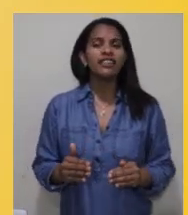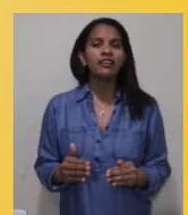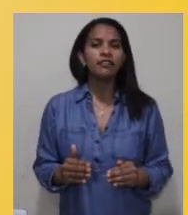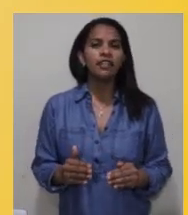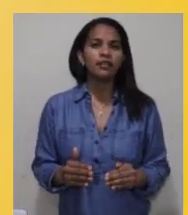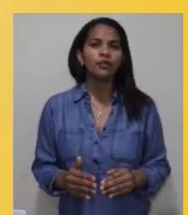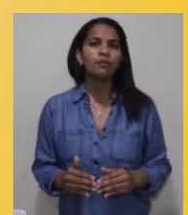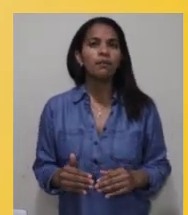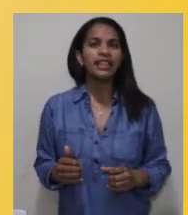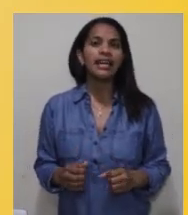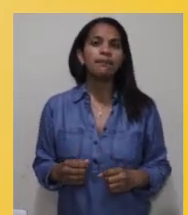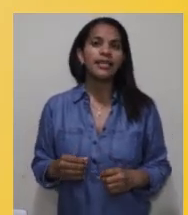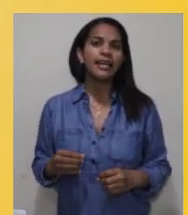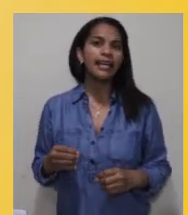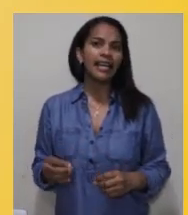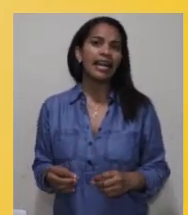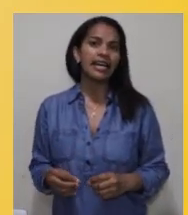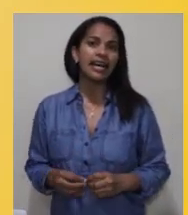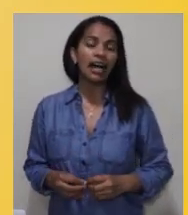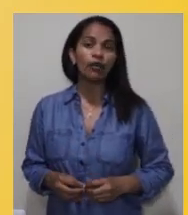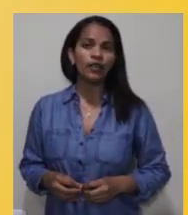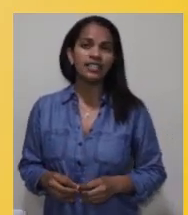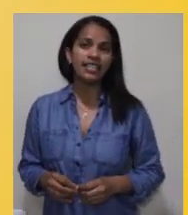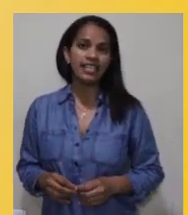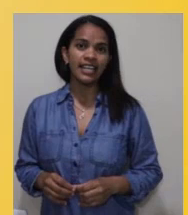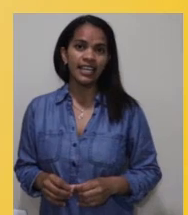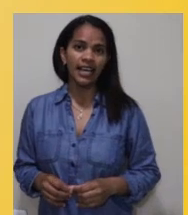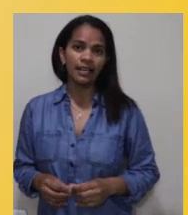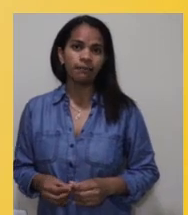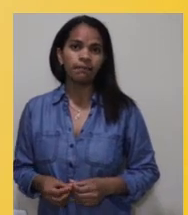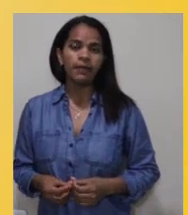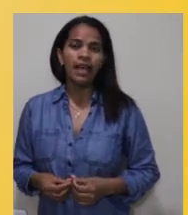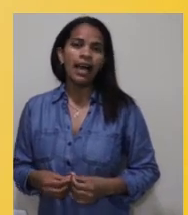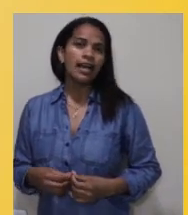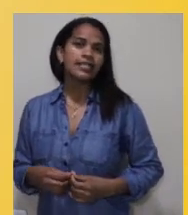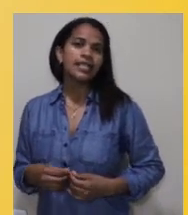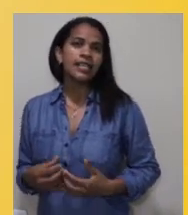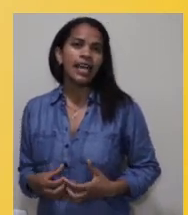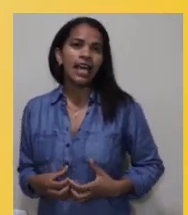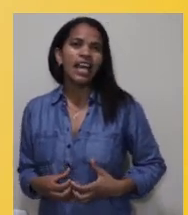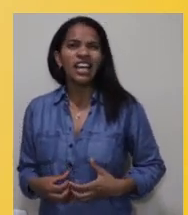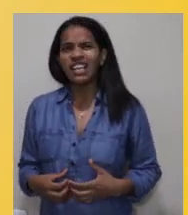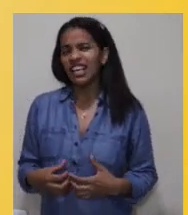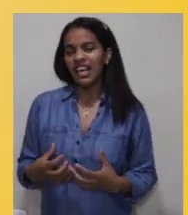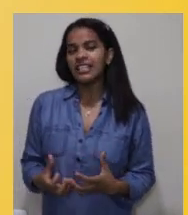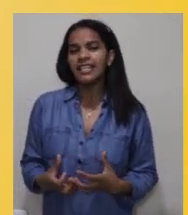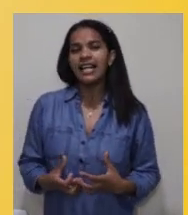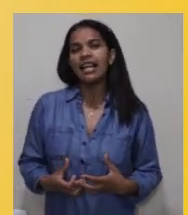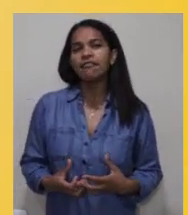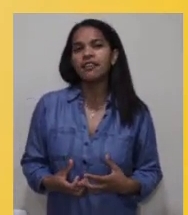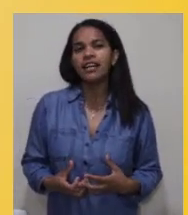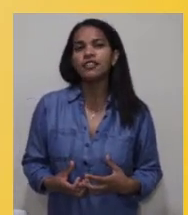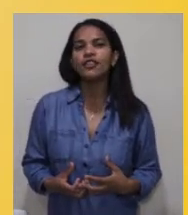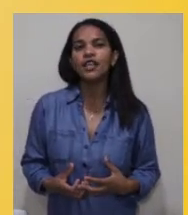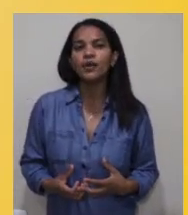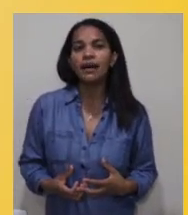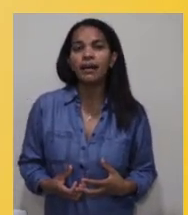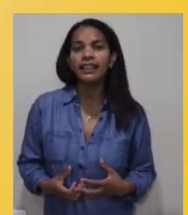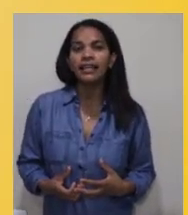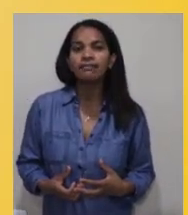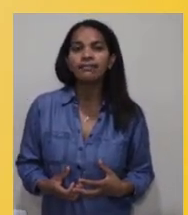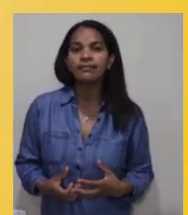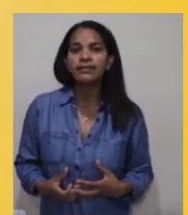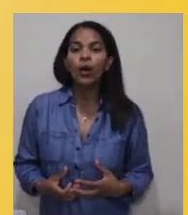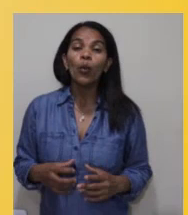son bien definidos, meta bien clara a dónde se quiere llegar. Así que, ¿qué será la fijación de